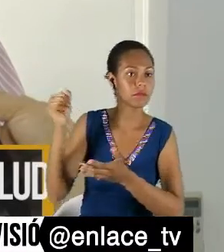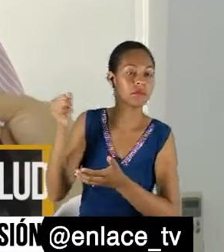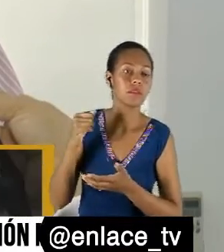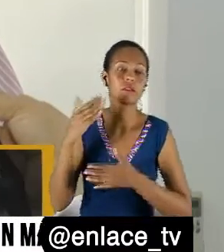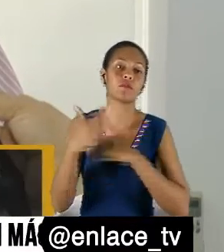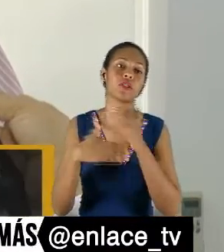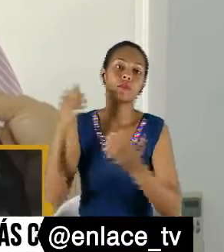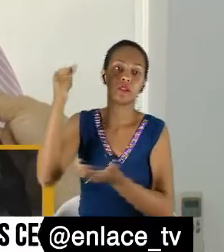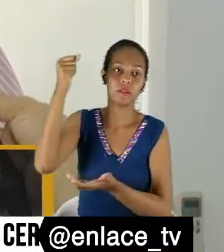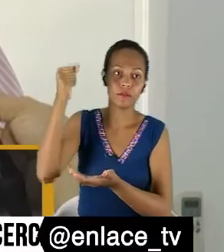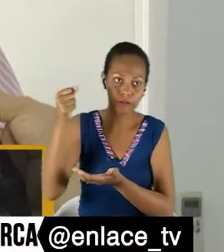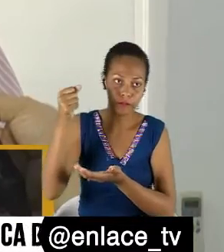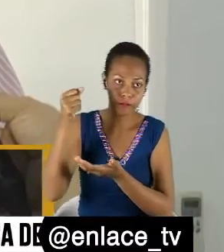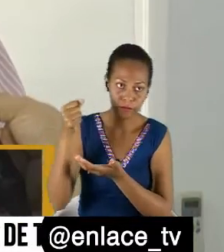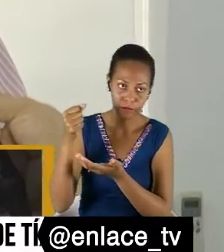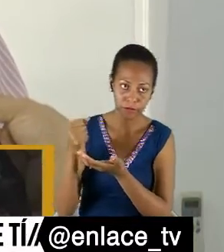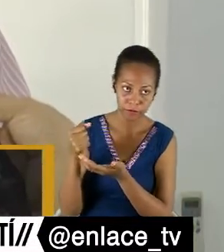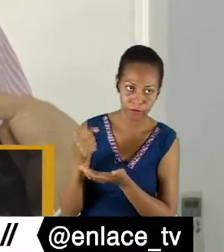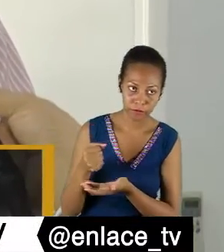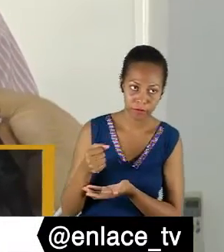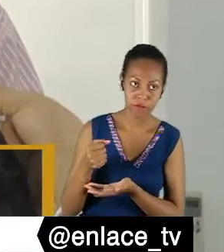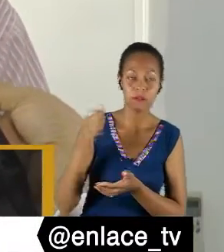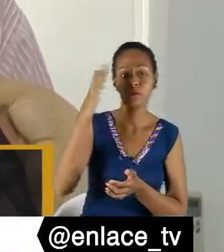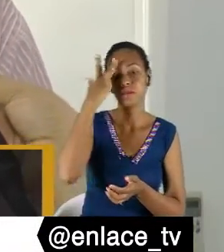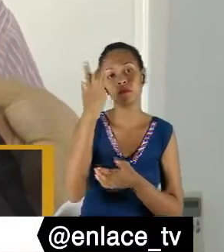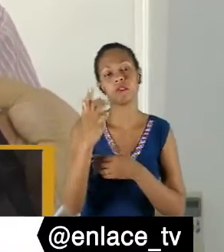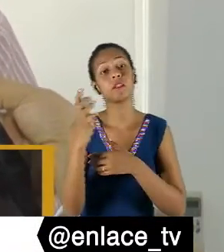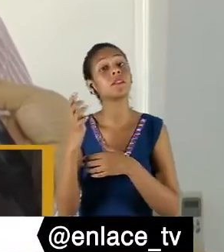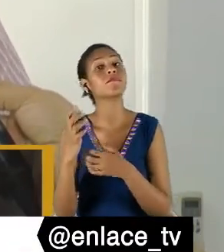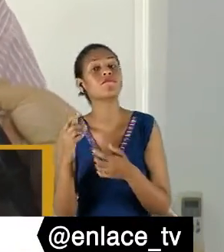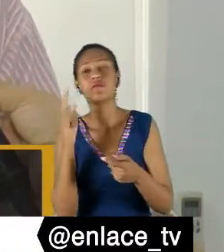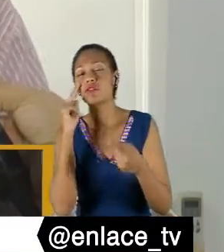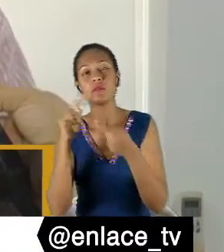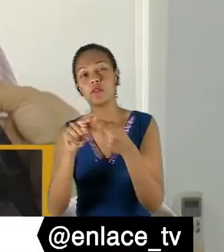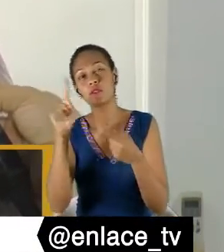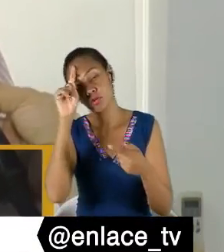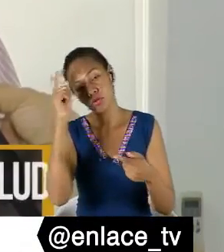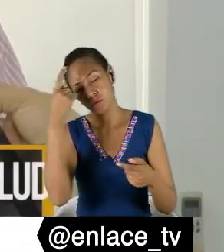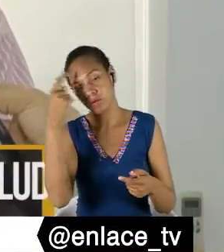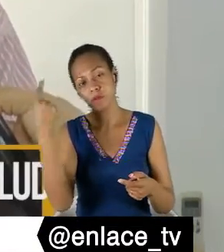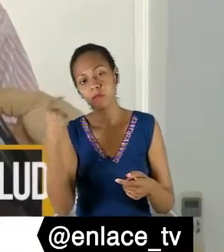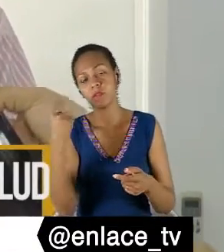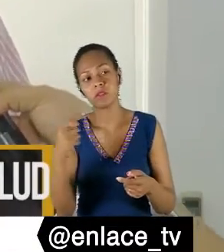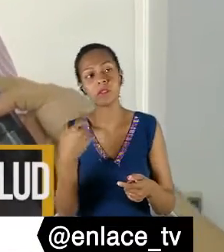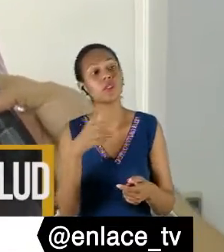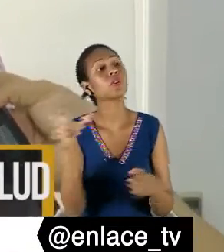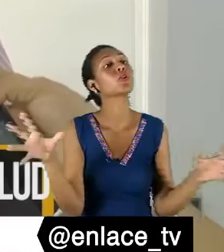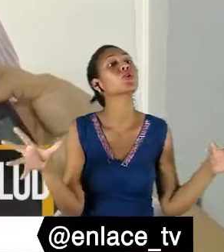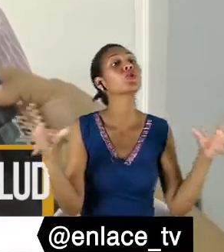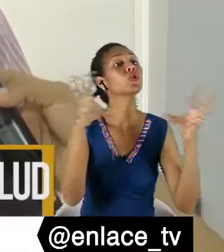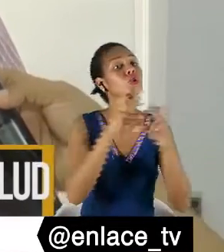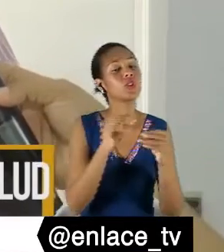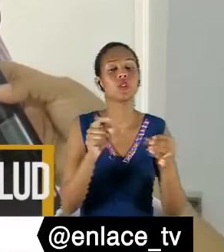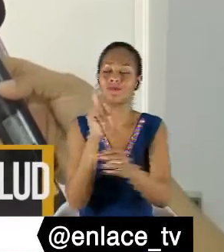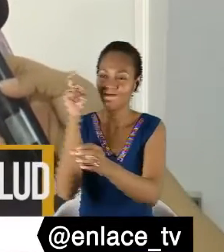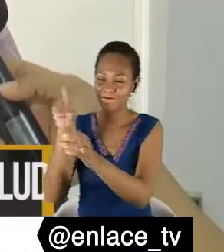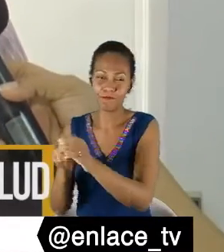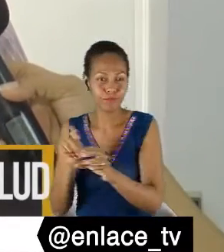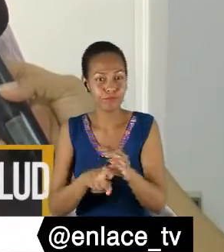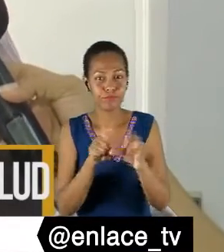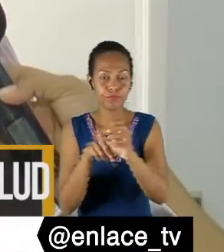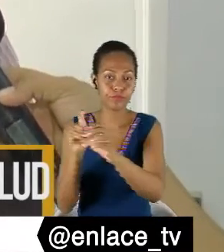porque la meta del gobierno es garantizar la afiliación del 100%